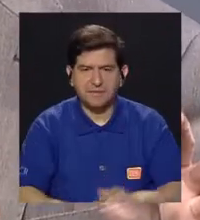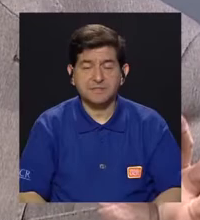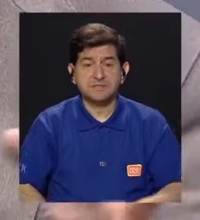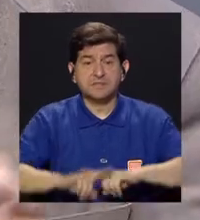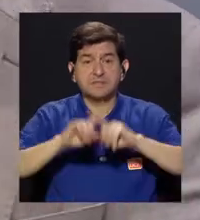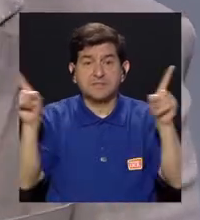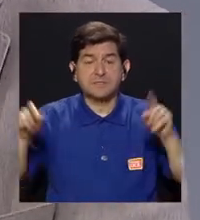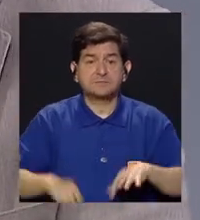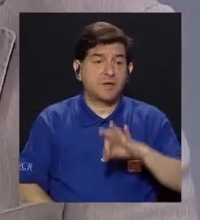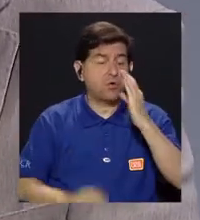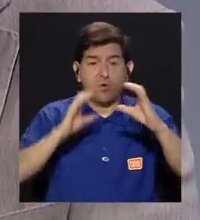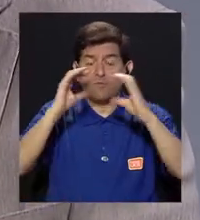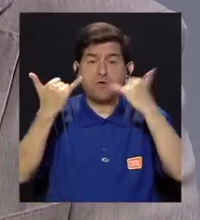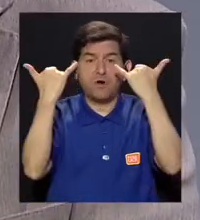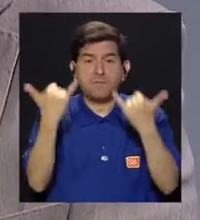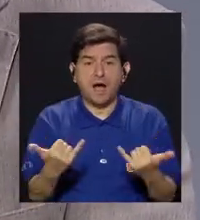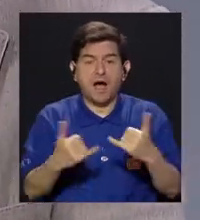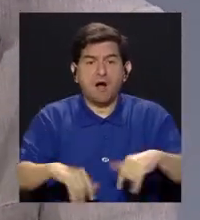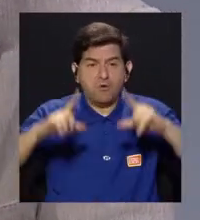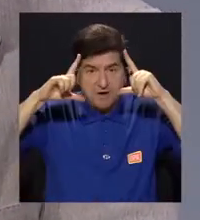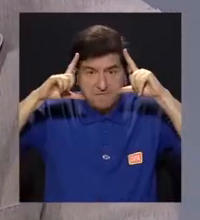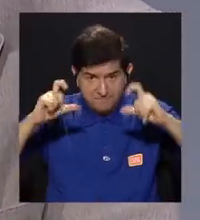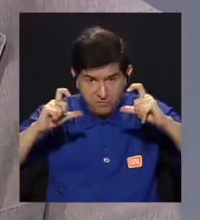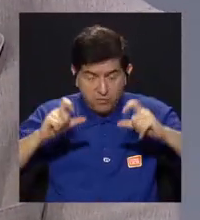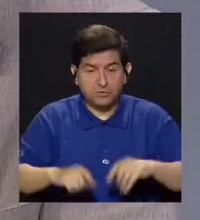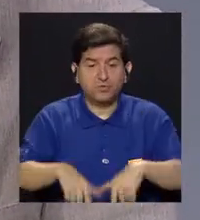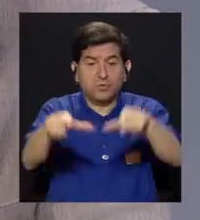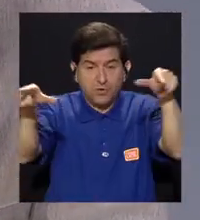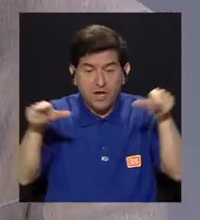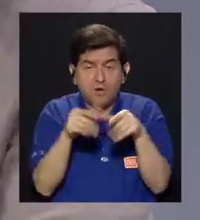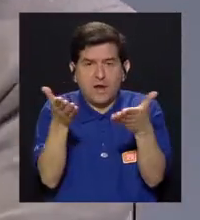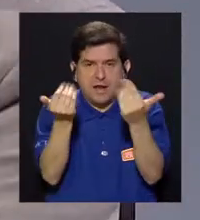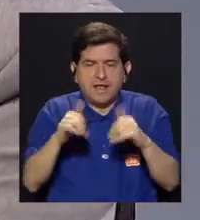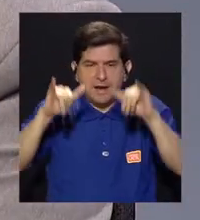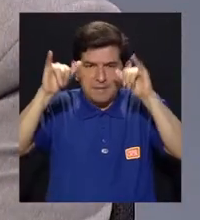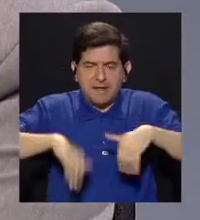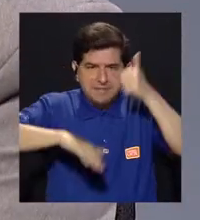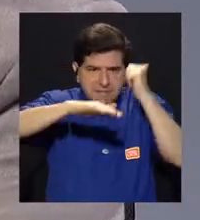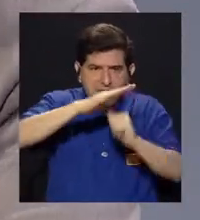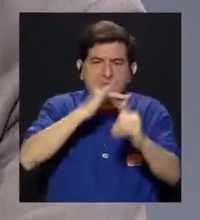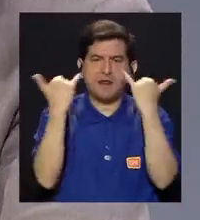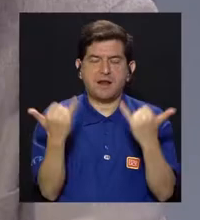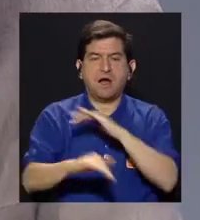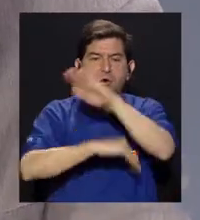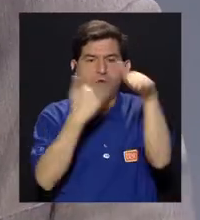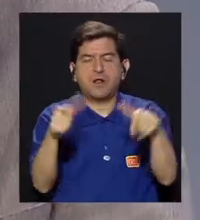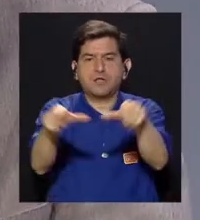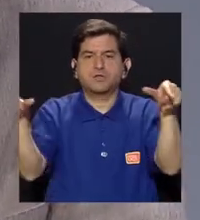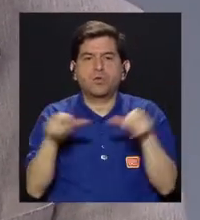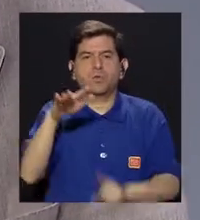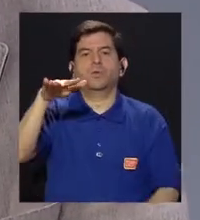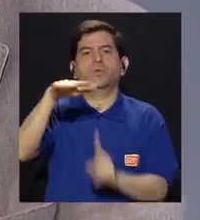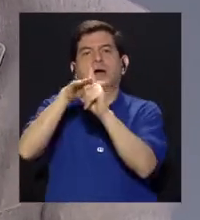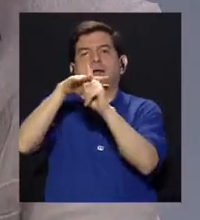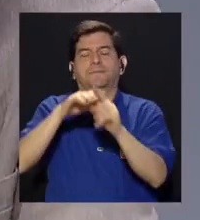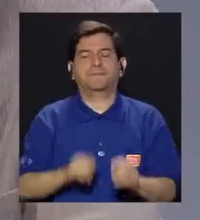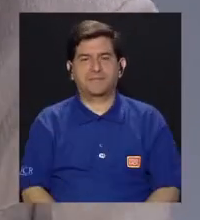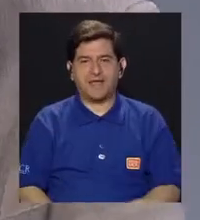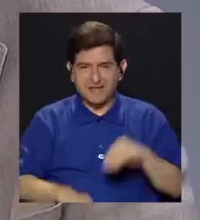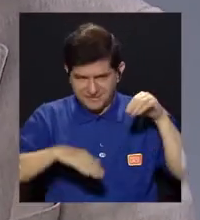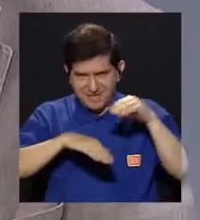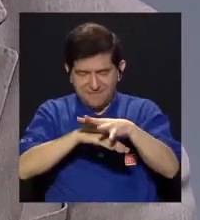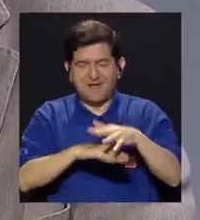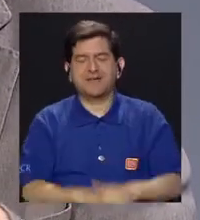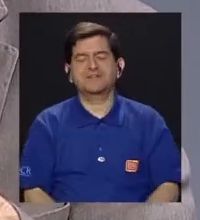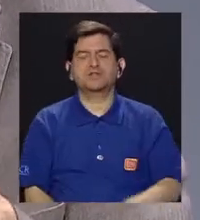pero lo agarraron los medios entonces ahora la fotografía con la propiedad que ya quería que se mantuviera ahora aparece en todos lados pues por eso se